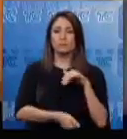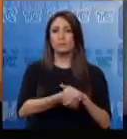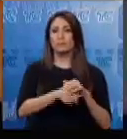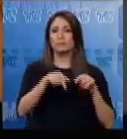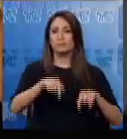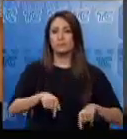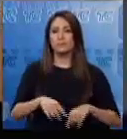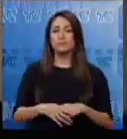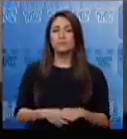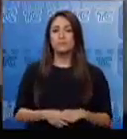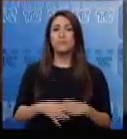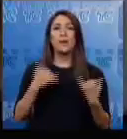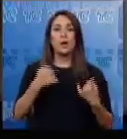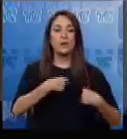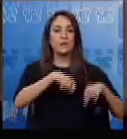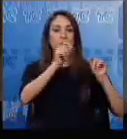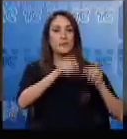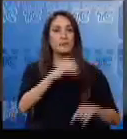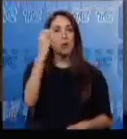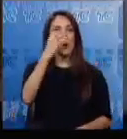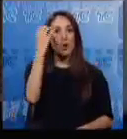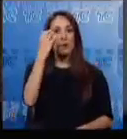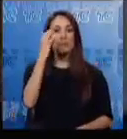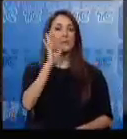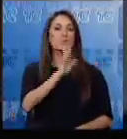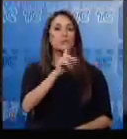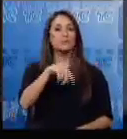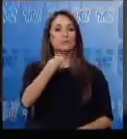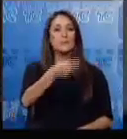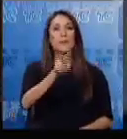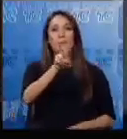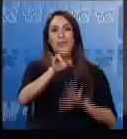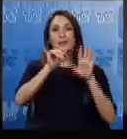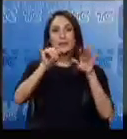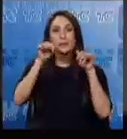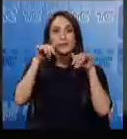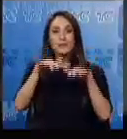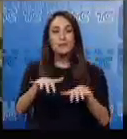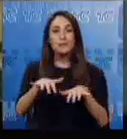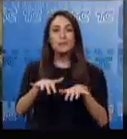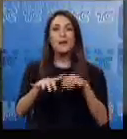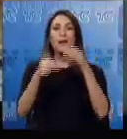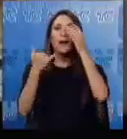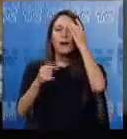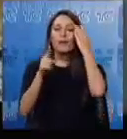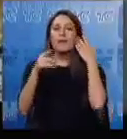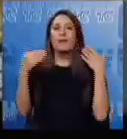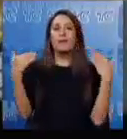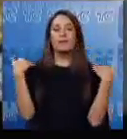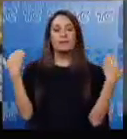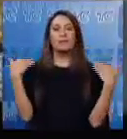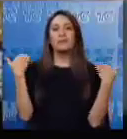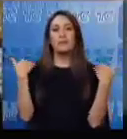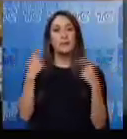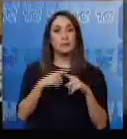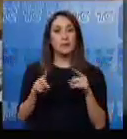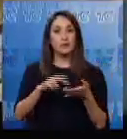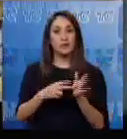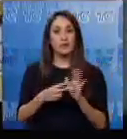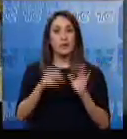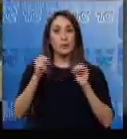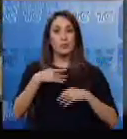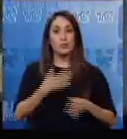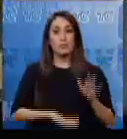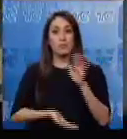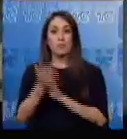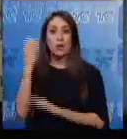de nosotros. La firma de la paz entre el gobierno colombiano y la guerrilla el próximo 26 de septiembre en Cartagena es una alegría, señala, pero eso no significa que vaya a retornar